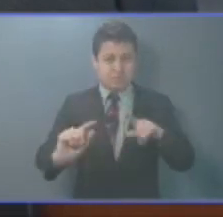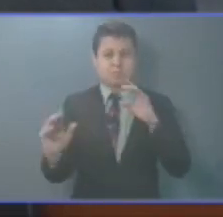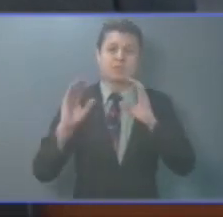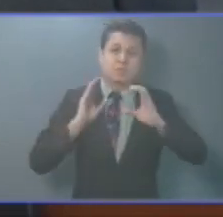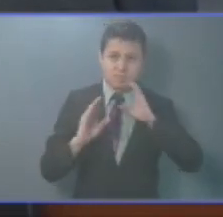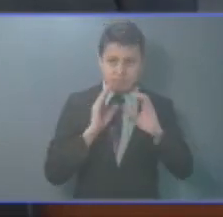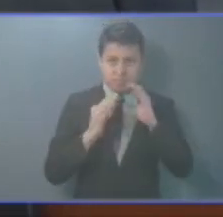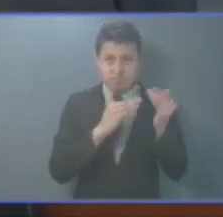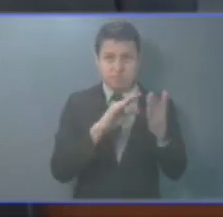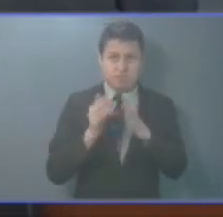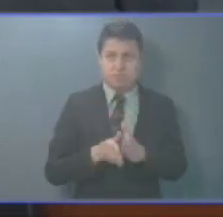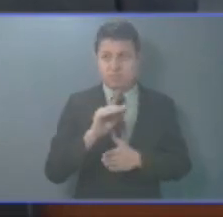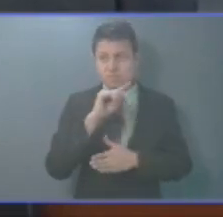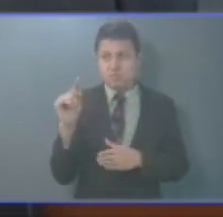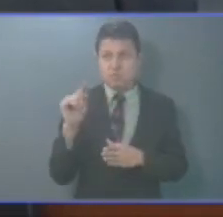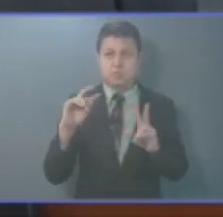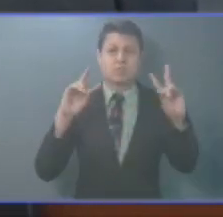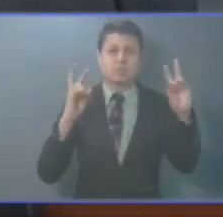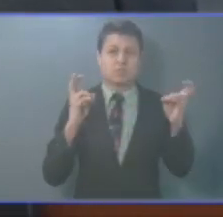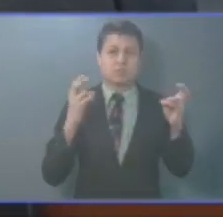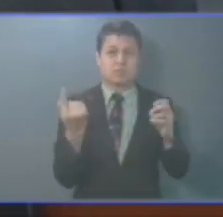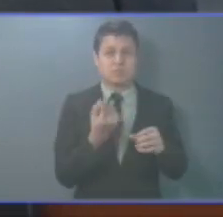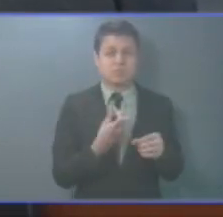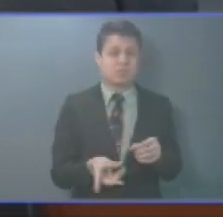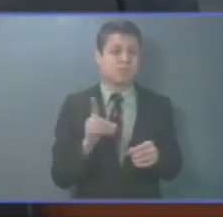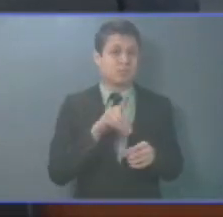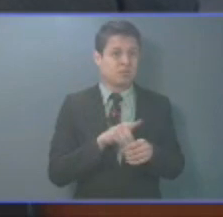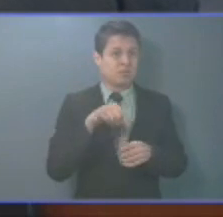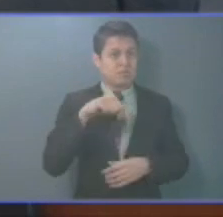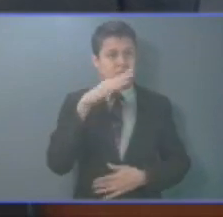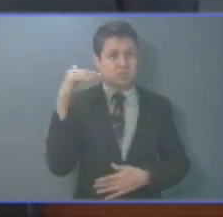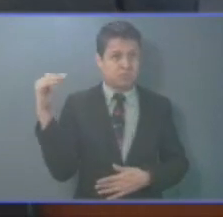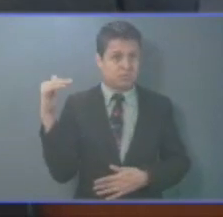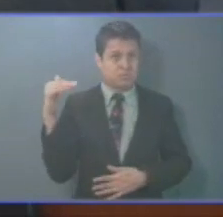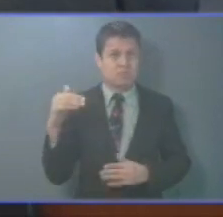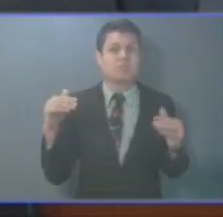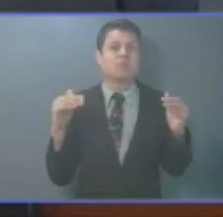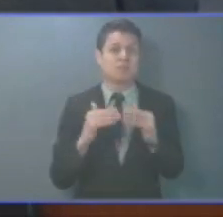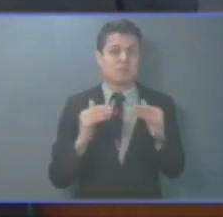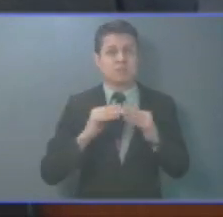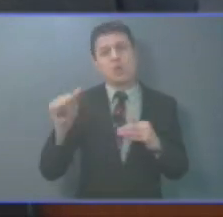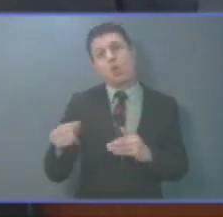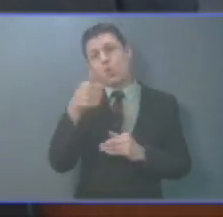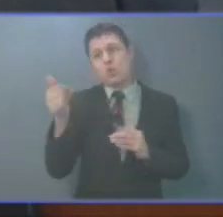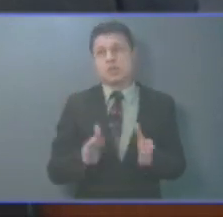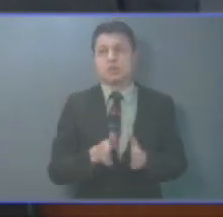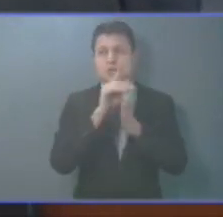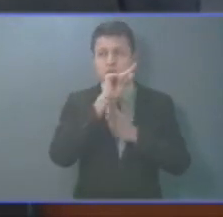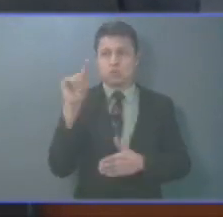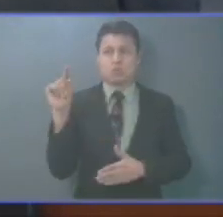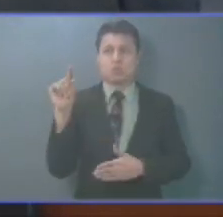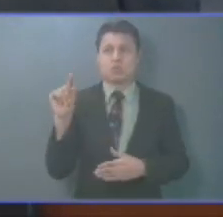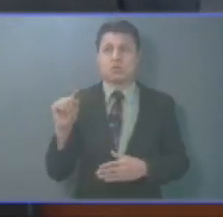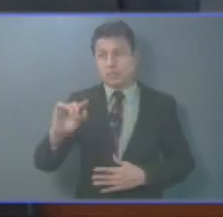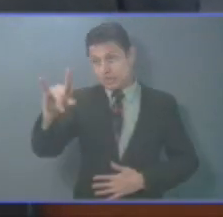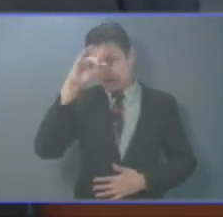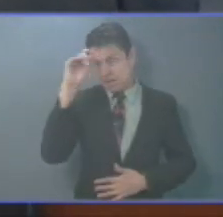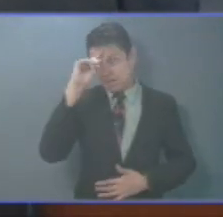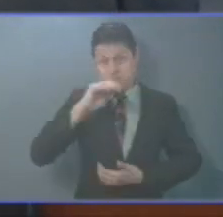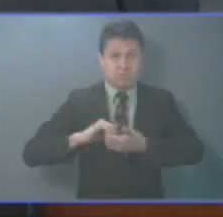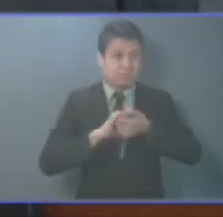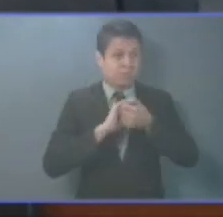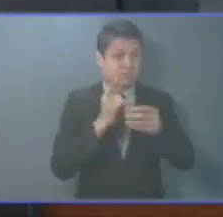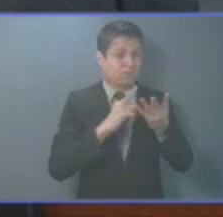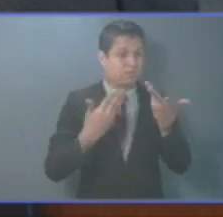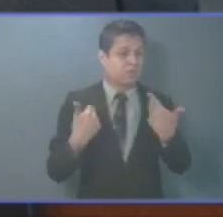permanente con los entes rectores en materia de discapacidad de la región, así como otros organismos internacionales que trabajan por los derechos